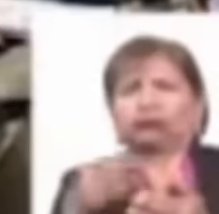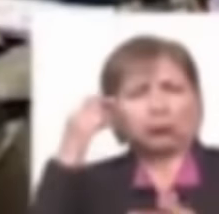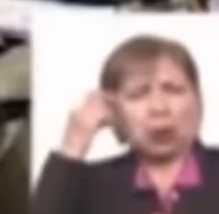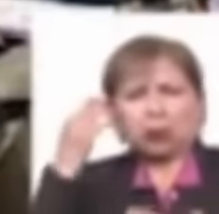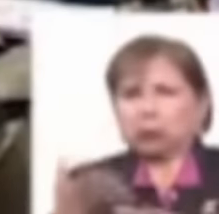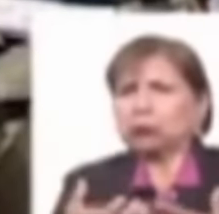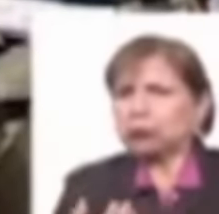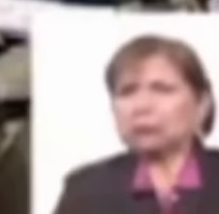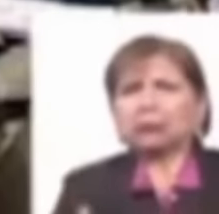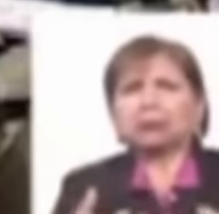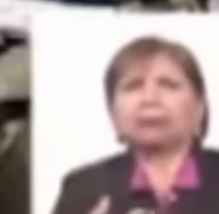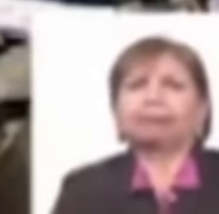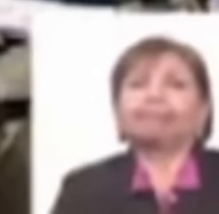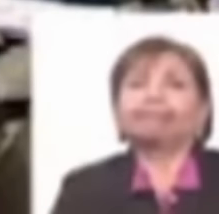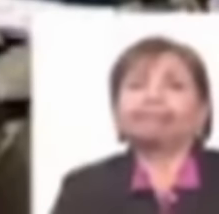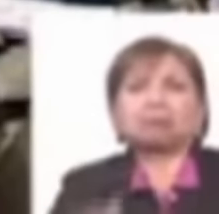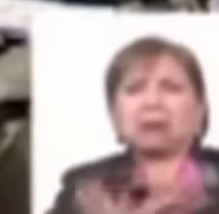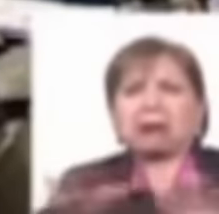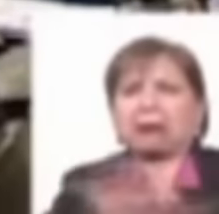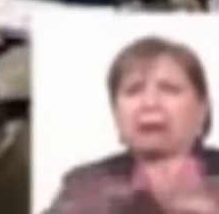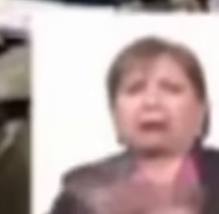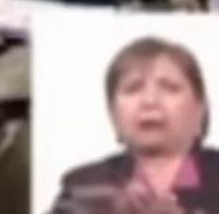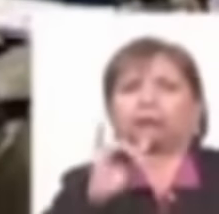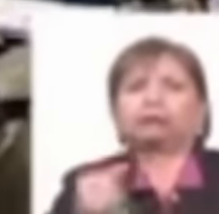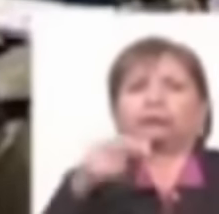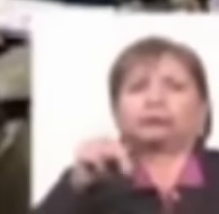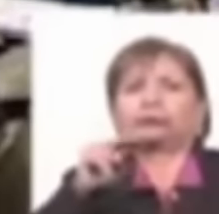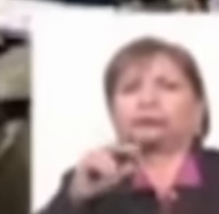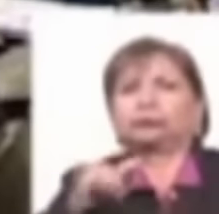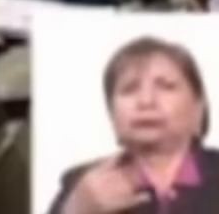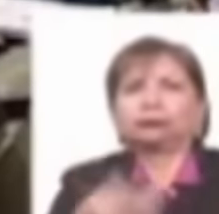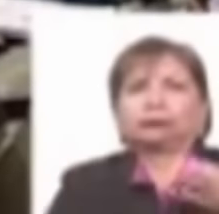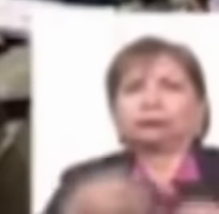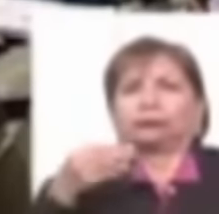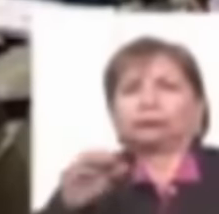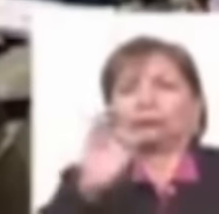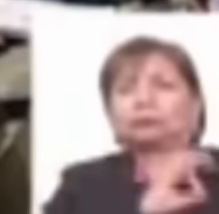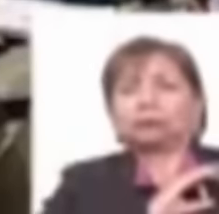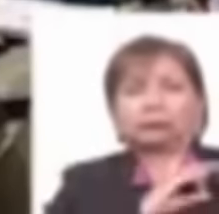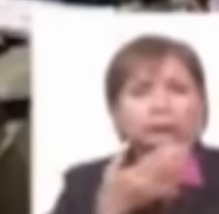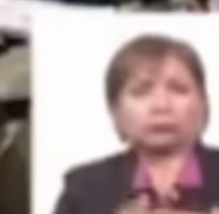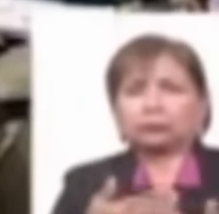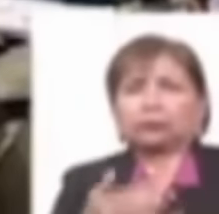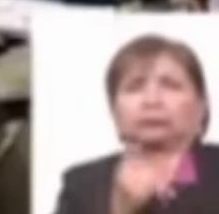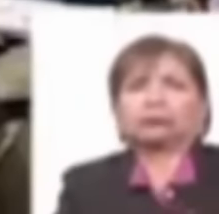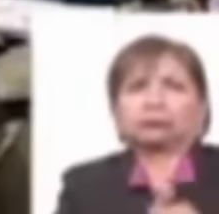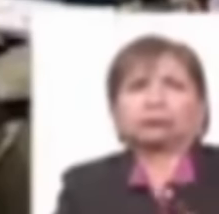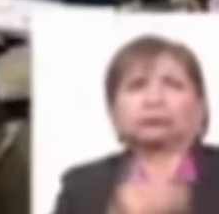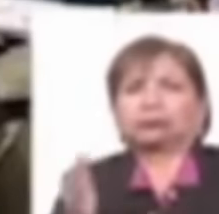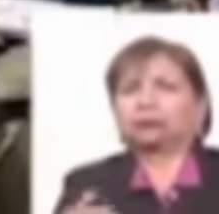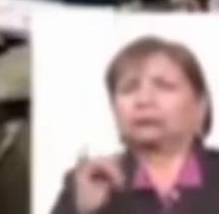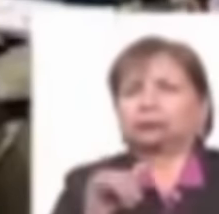político de acabar con los miembros de la Junta Nacional de Justicia, desconociendo la institucionalidad